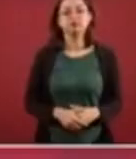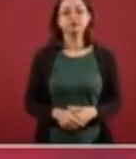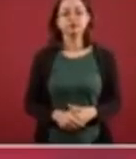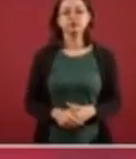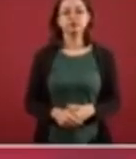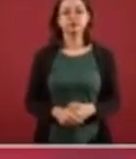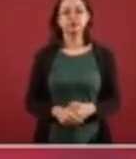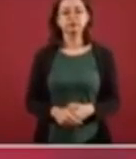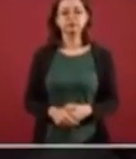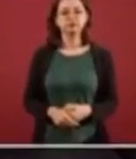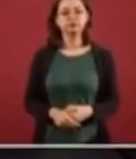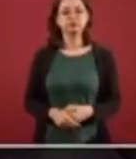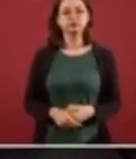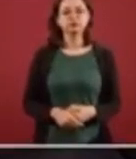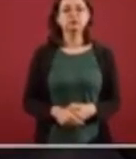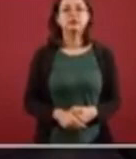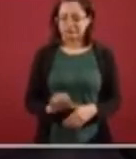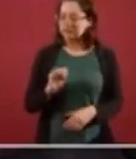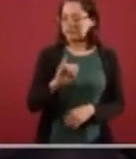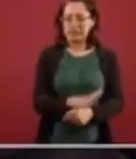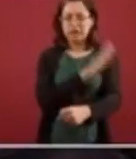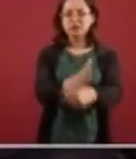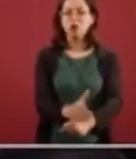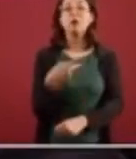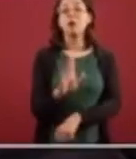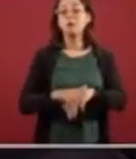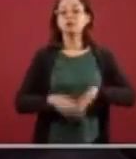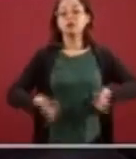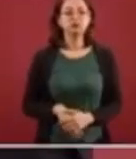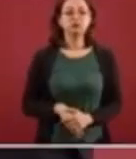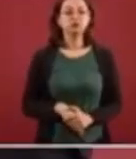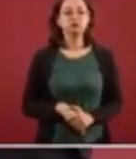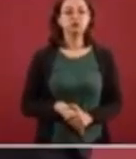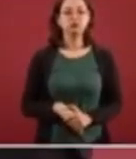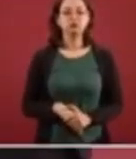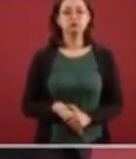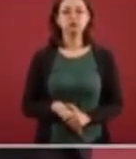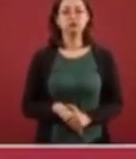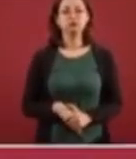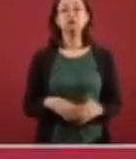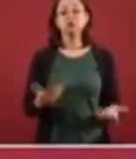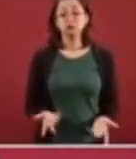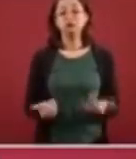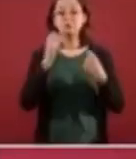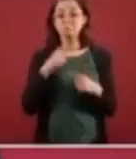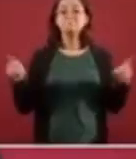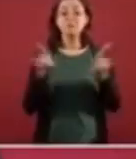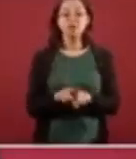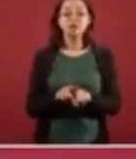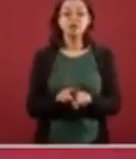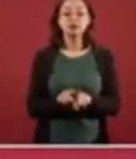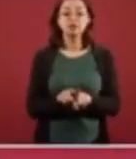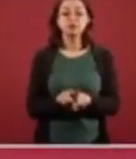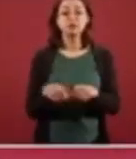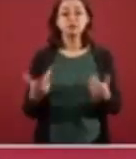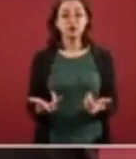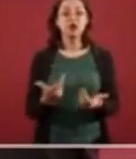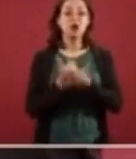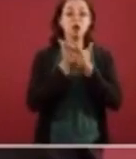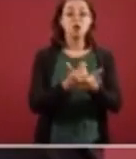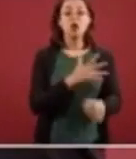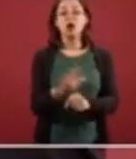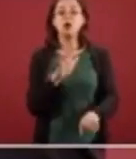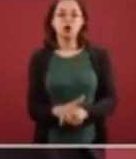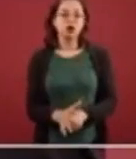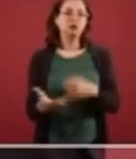Es castigar, pero sobre todo prevenir. Y también nos ayuda, en el caso de los medios de